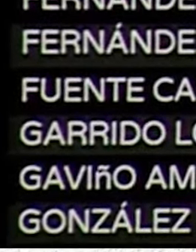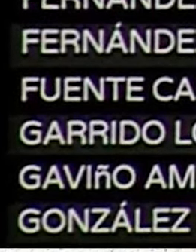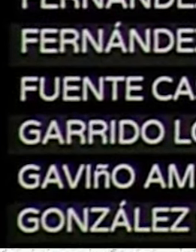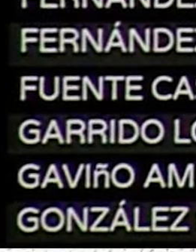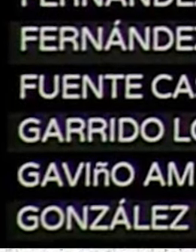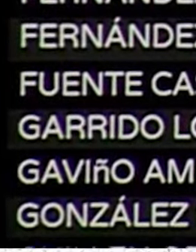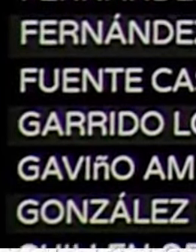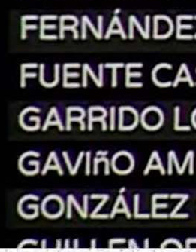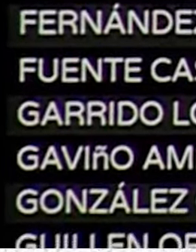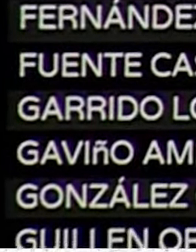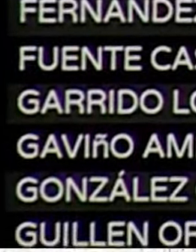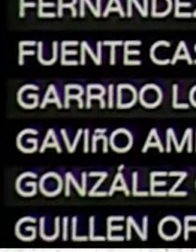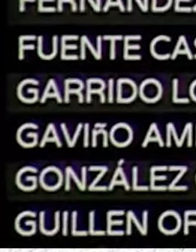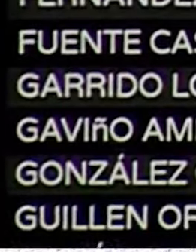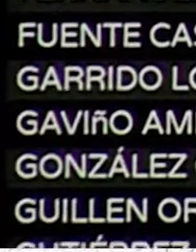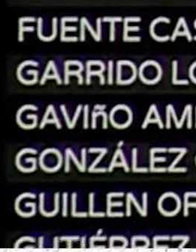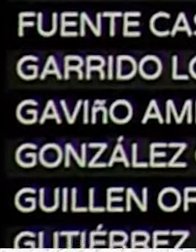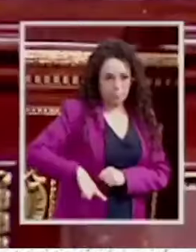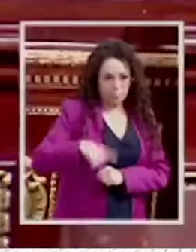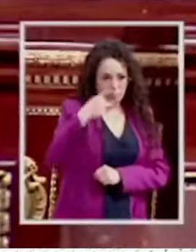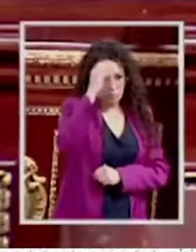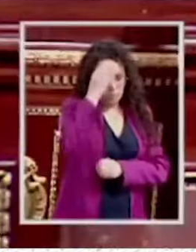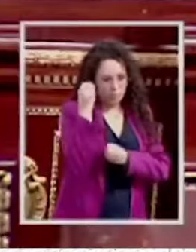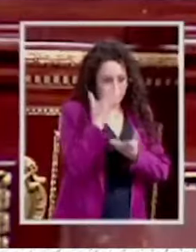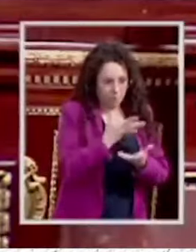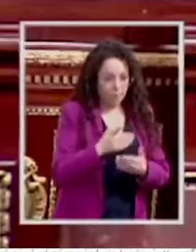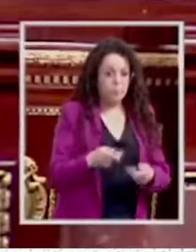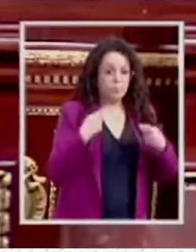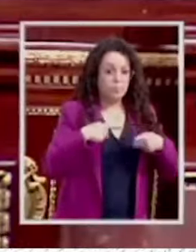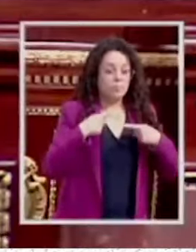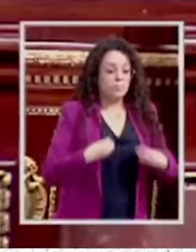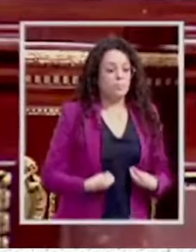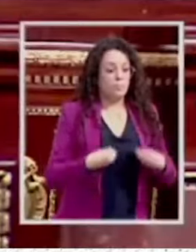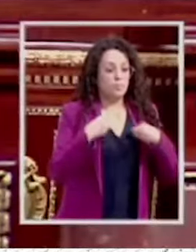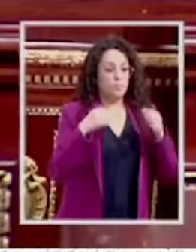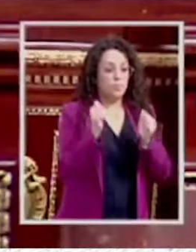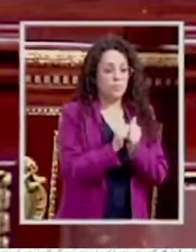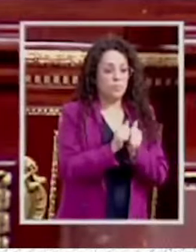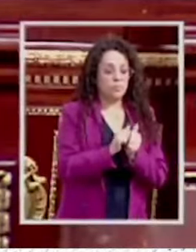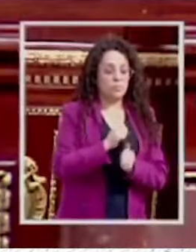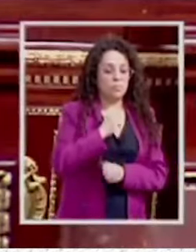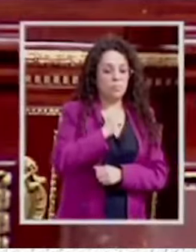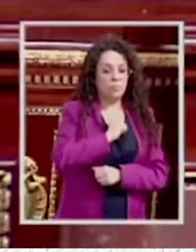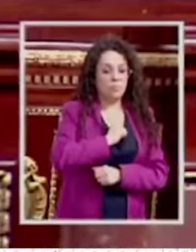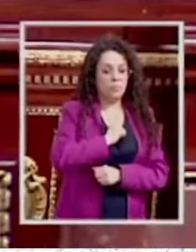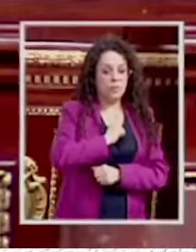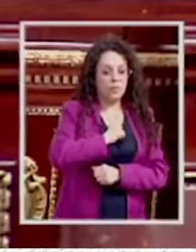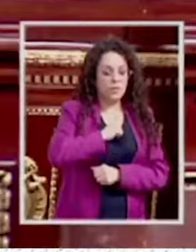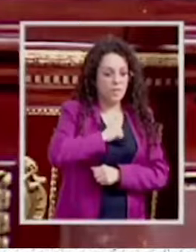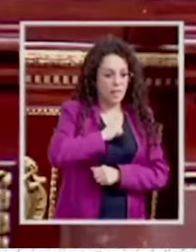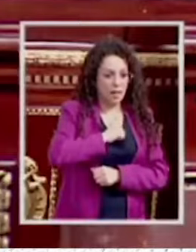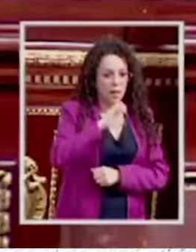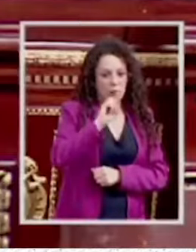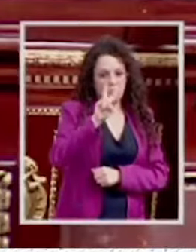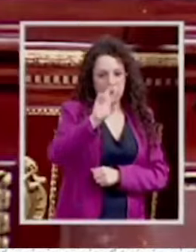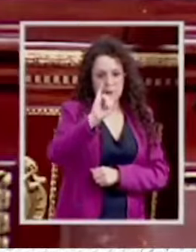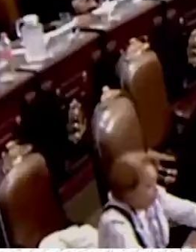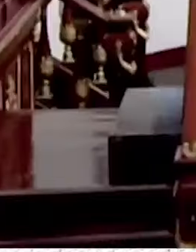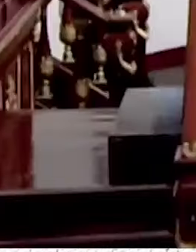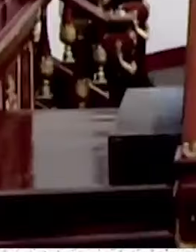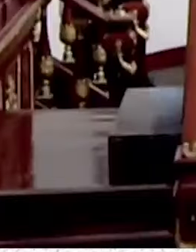nos explica que se añadió una fracción al capítulo 2 y se incluyó en el catálogo de lesiones, por lo que se sancionará a quienes causen